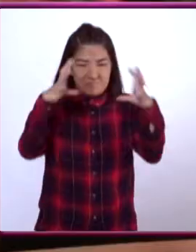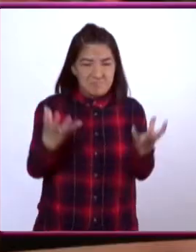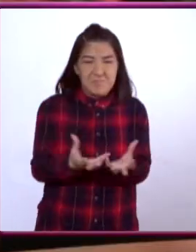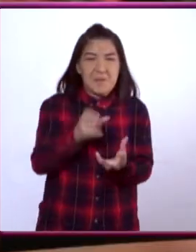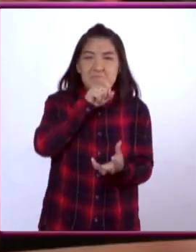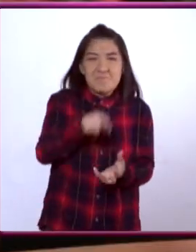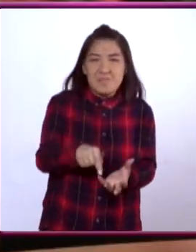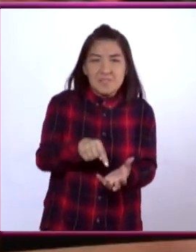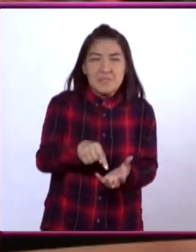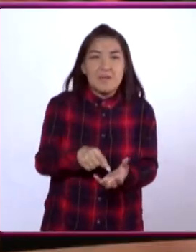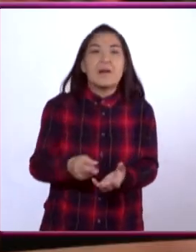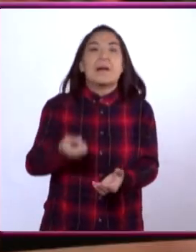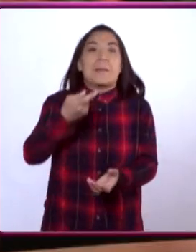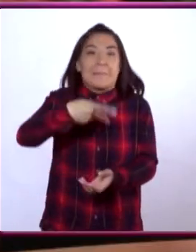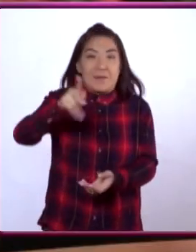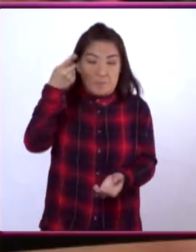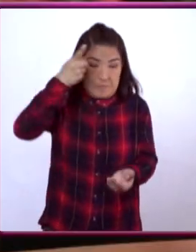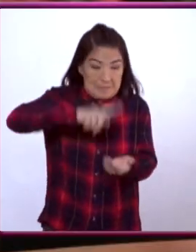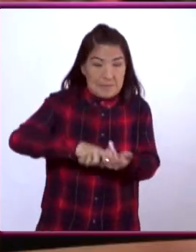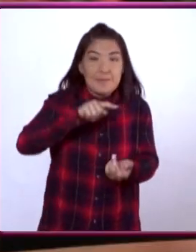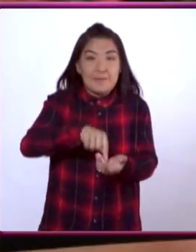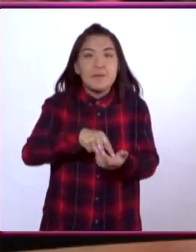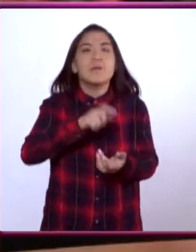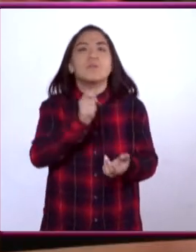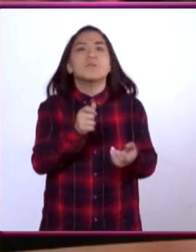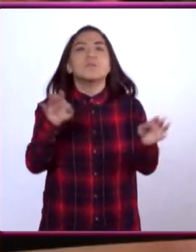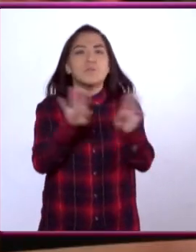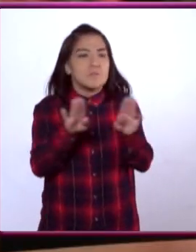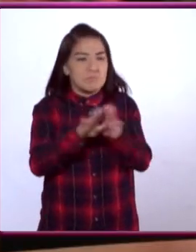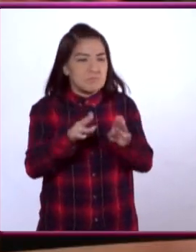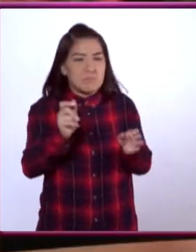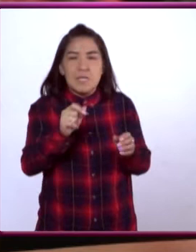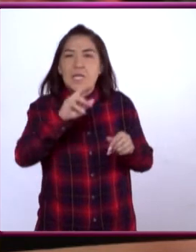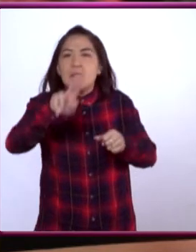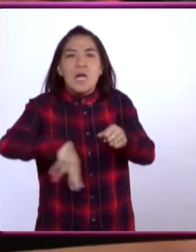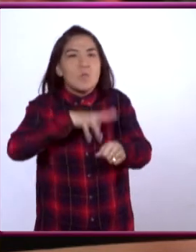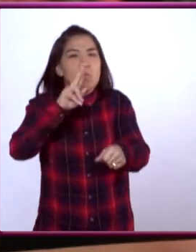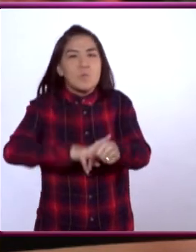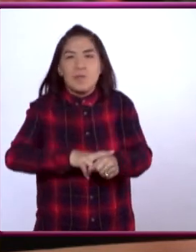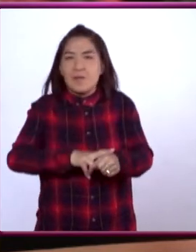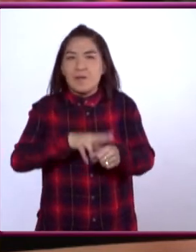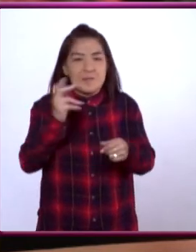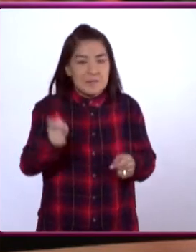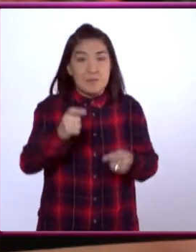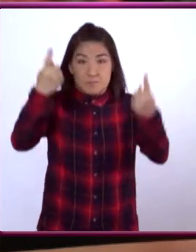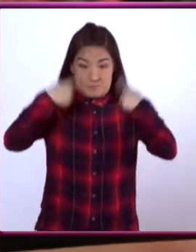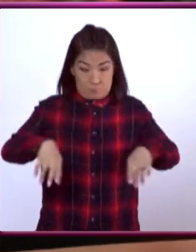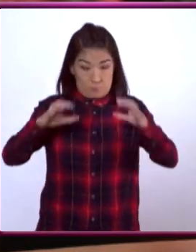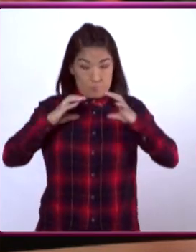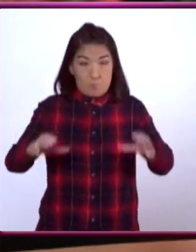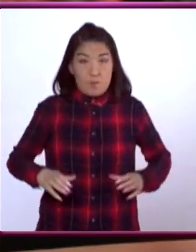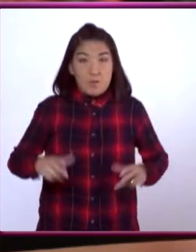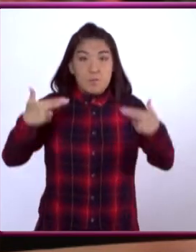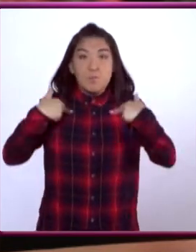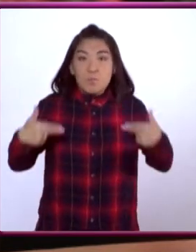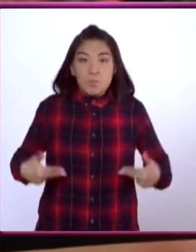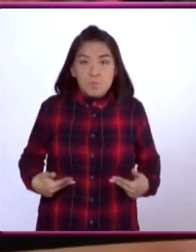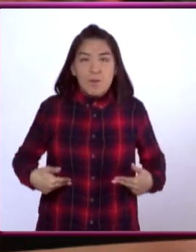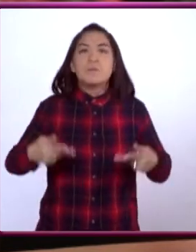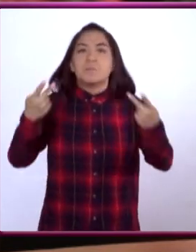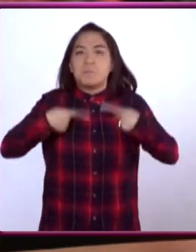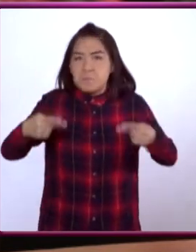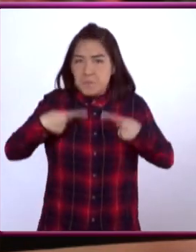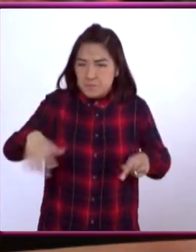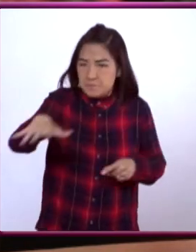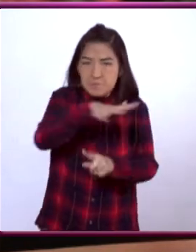Tierra. Y además, la radiación que está en esos alimentos, pues viene de toda esa radiación natural. El cuerpo humano y el